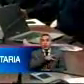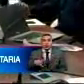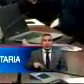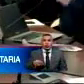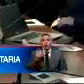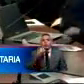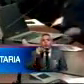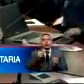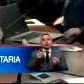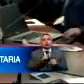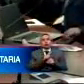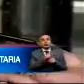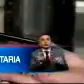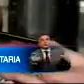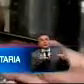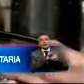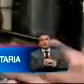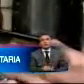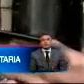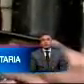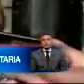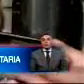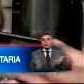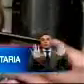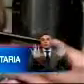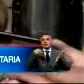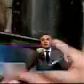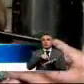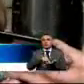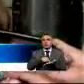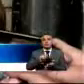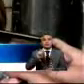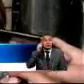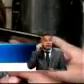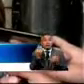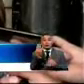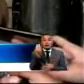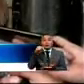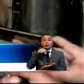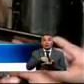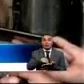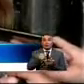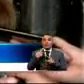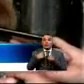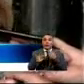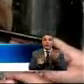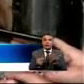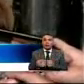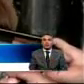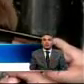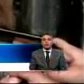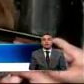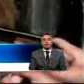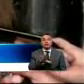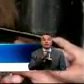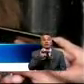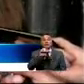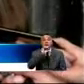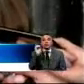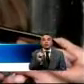es? Escuchemos a continuación. Ha aumentado a 10,000. Recordemos que estaba actualmente en 14,000, pero el 50%